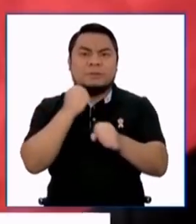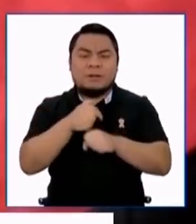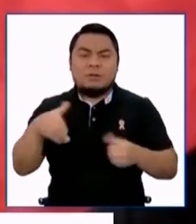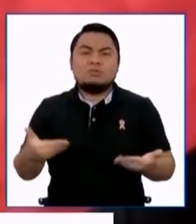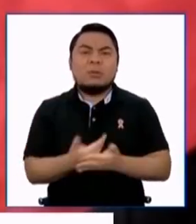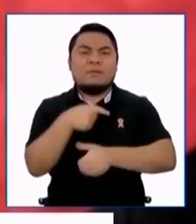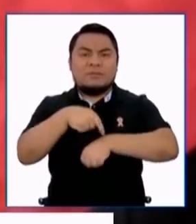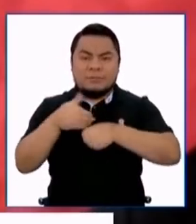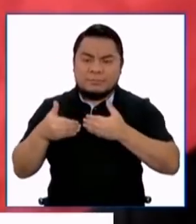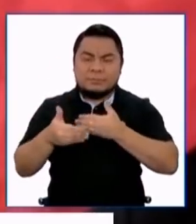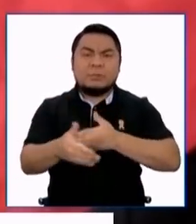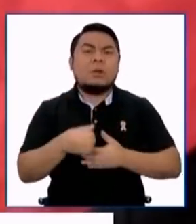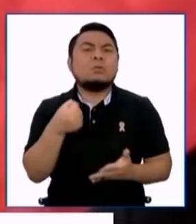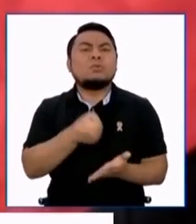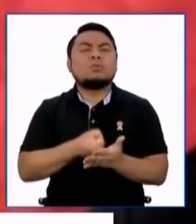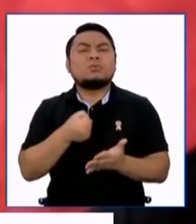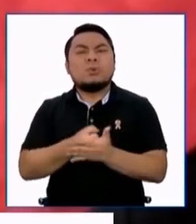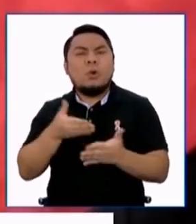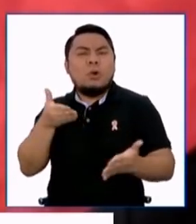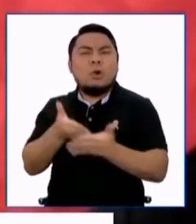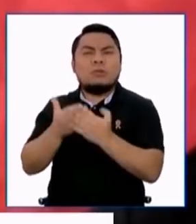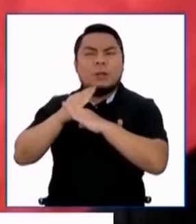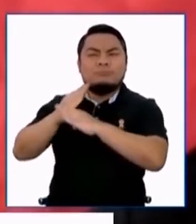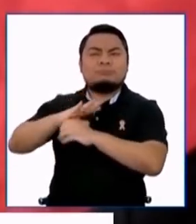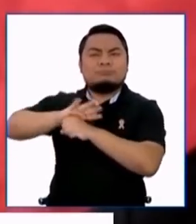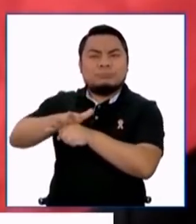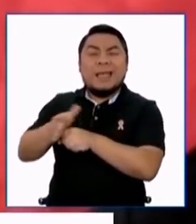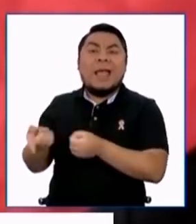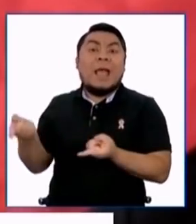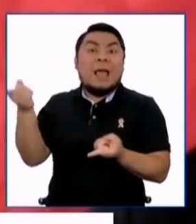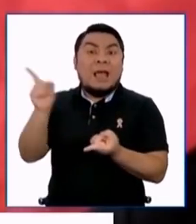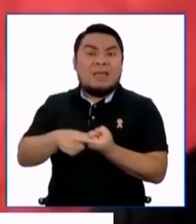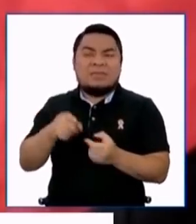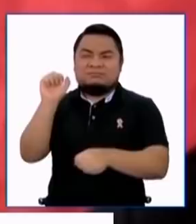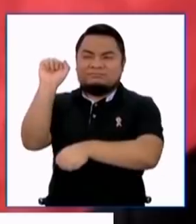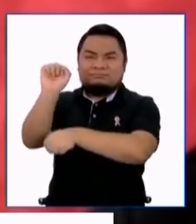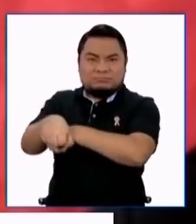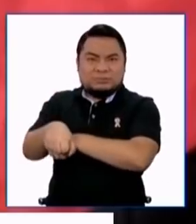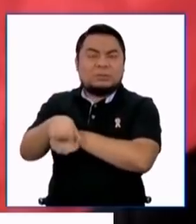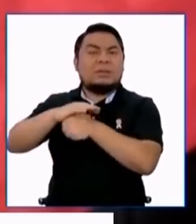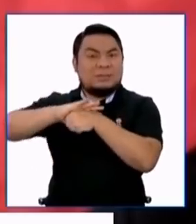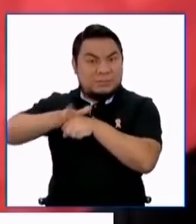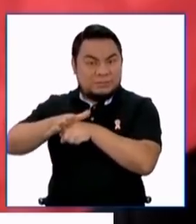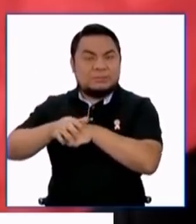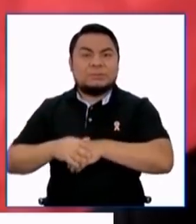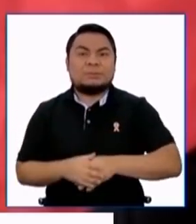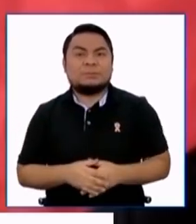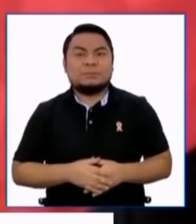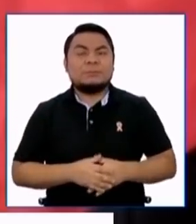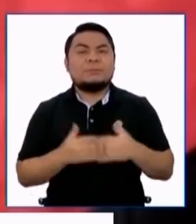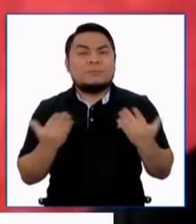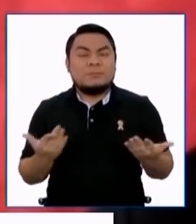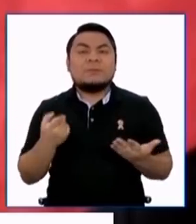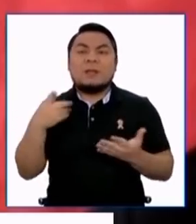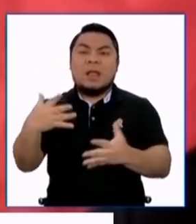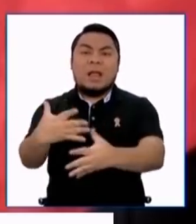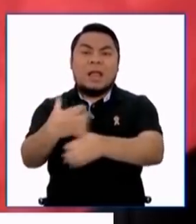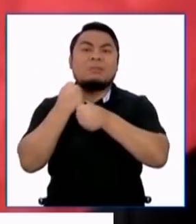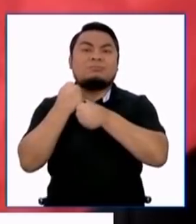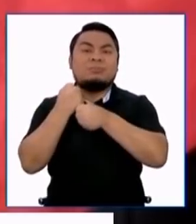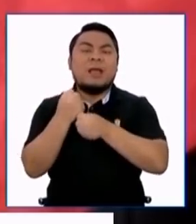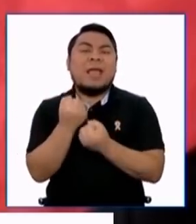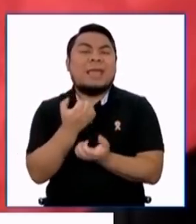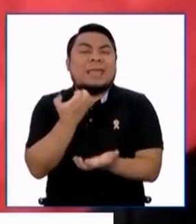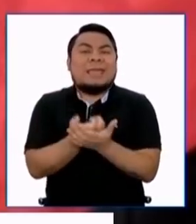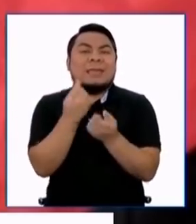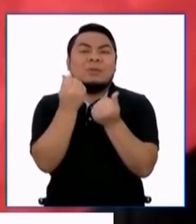etapa: luchar contra la pandemia hasta derrotar al virus, recuperación